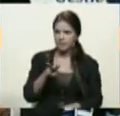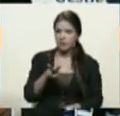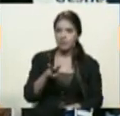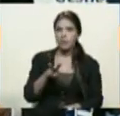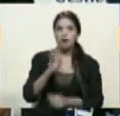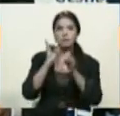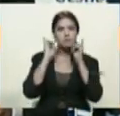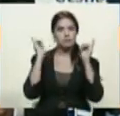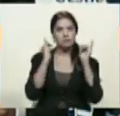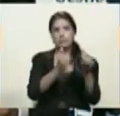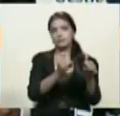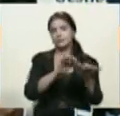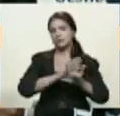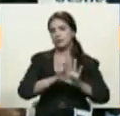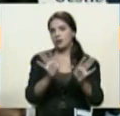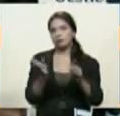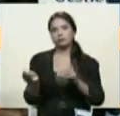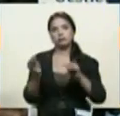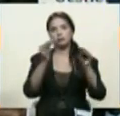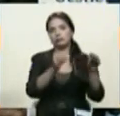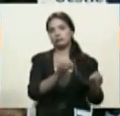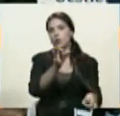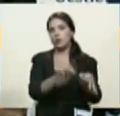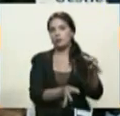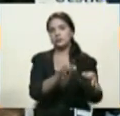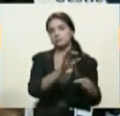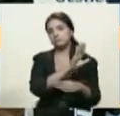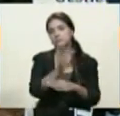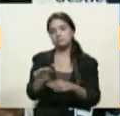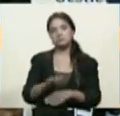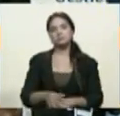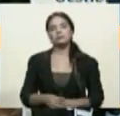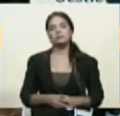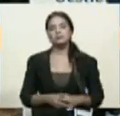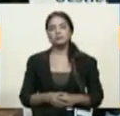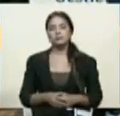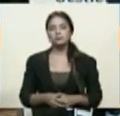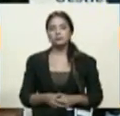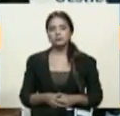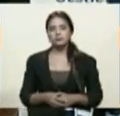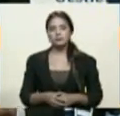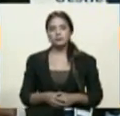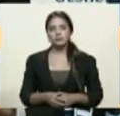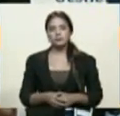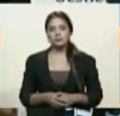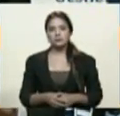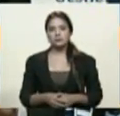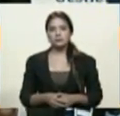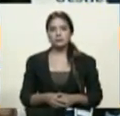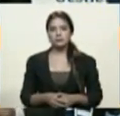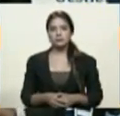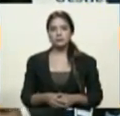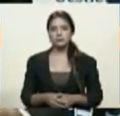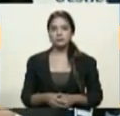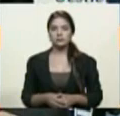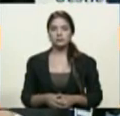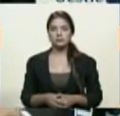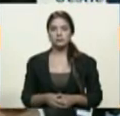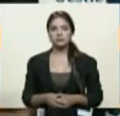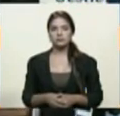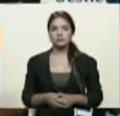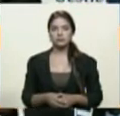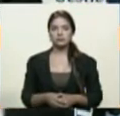denunciados y que están pues a la orden del sistema de justicia yo he dicho que